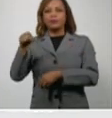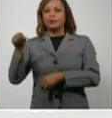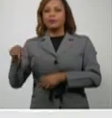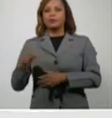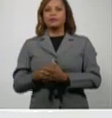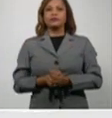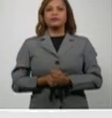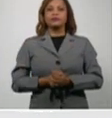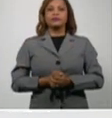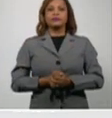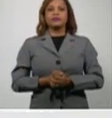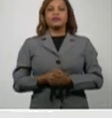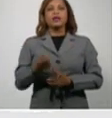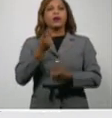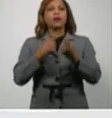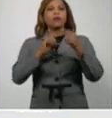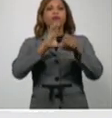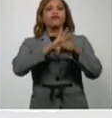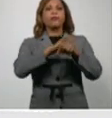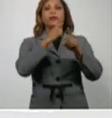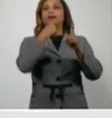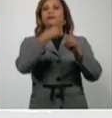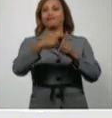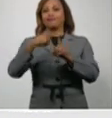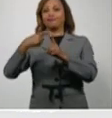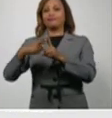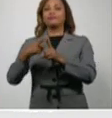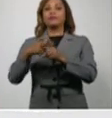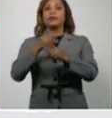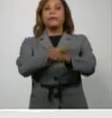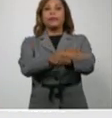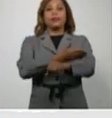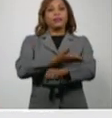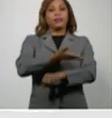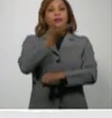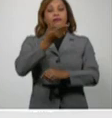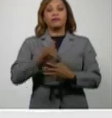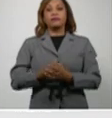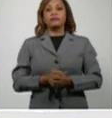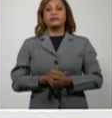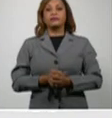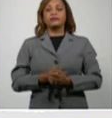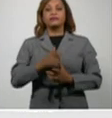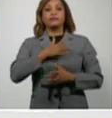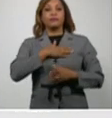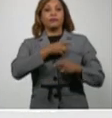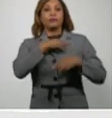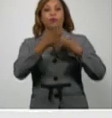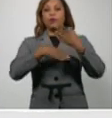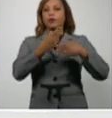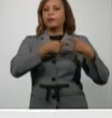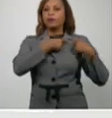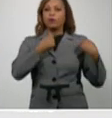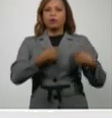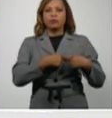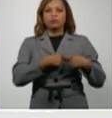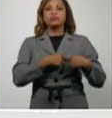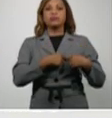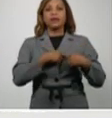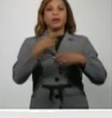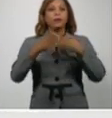algunas enfermedades asociadas, hipertensión arterial, cardiopatía isquémica, enfermedad